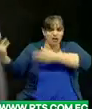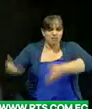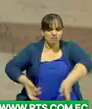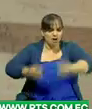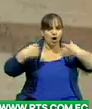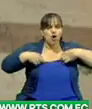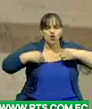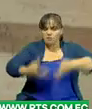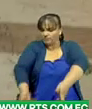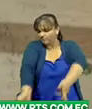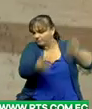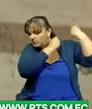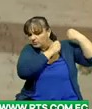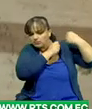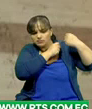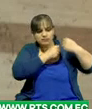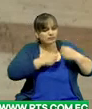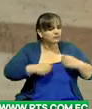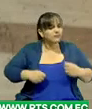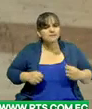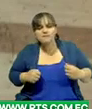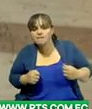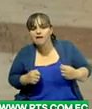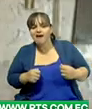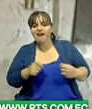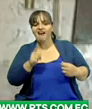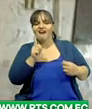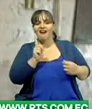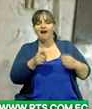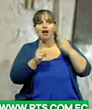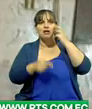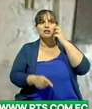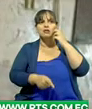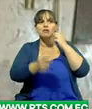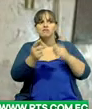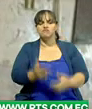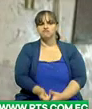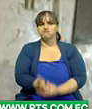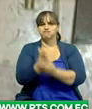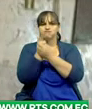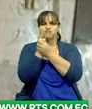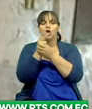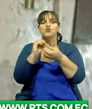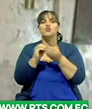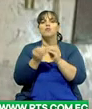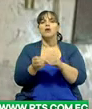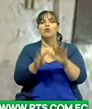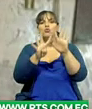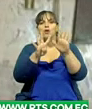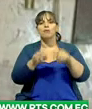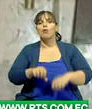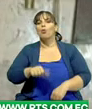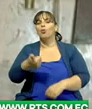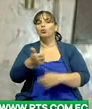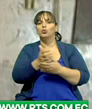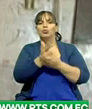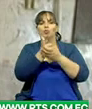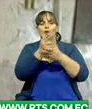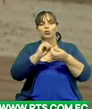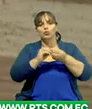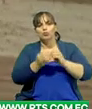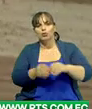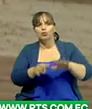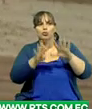apareciendo. No eran simples armas, tenían encaletadas una subametralladora calibre 9 milímetros, una pistola del mismo